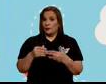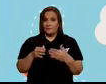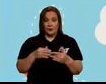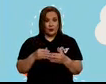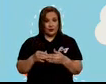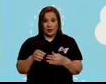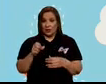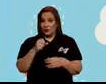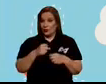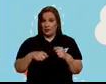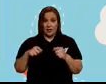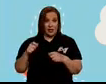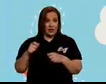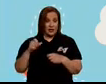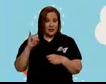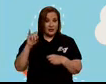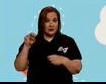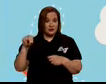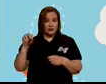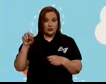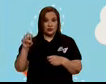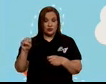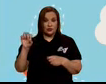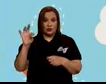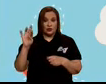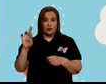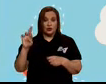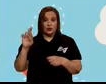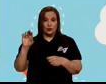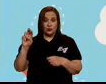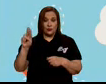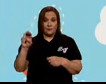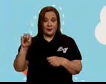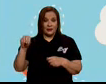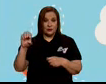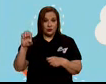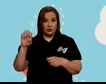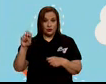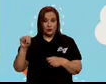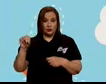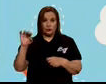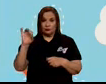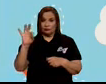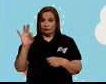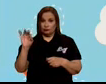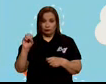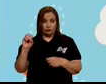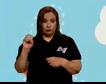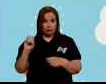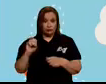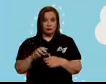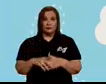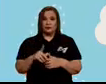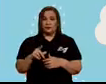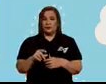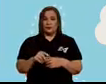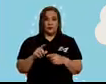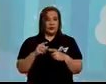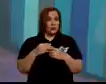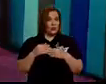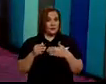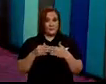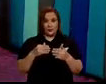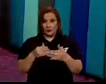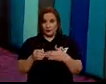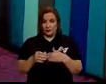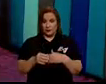Por ello, se puede interpretar a capela o con un solo instrumento sin variar la naturaleza